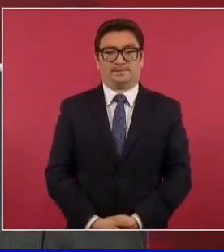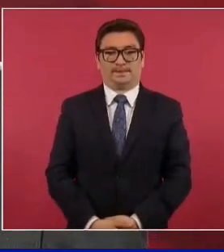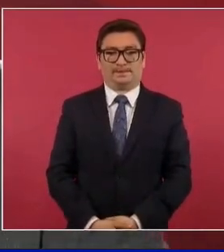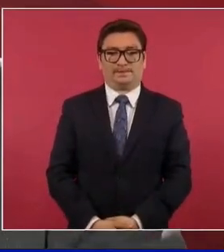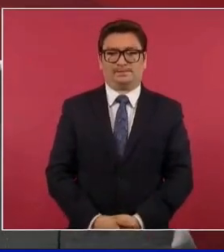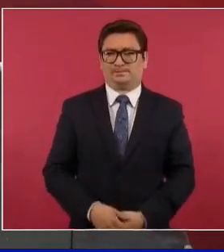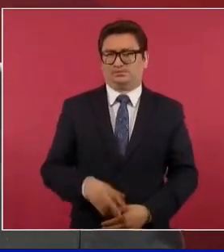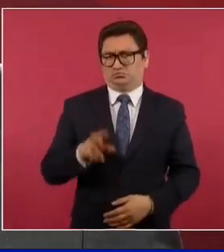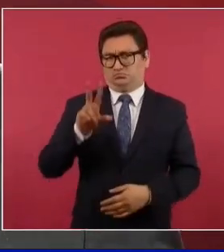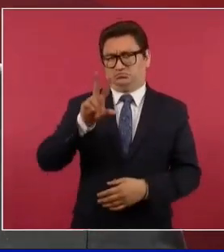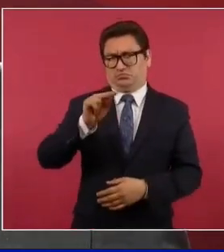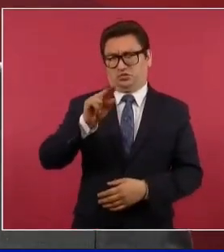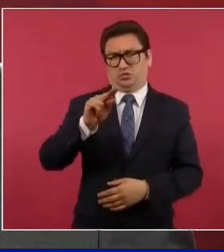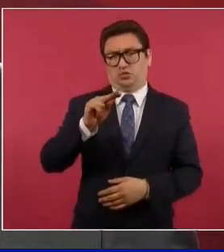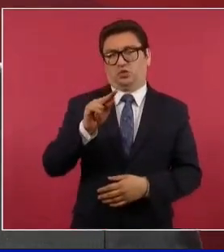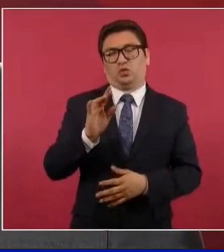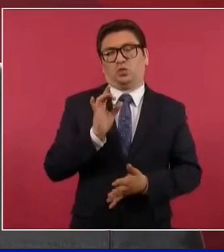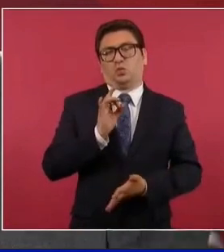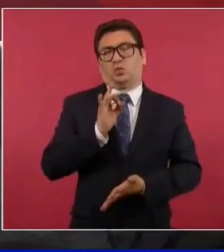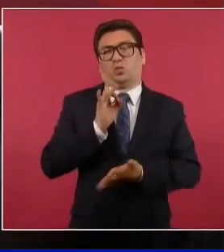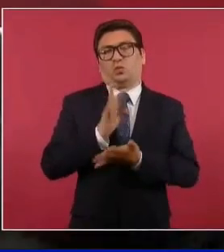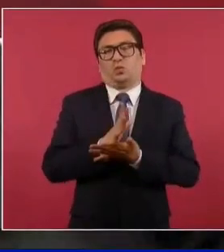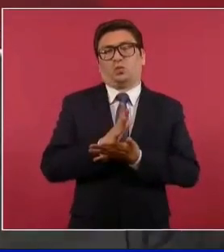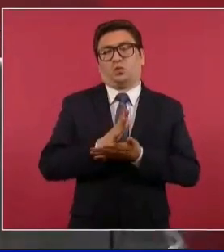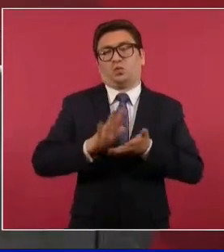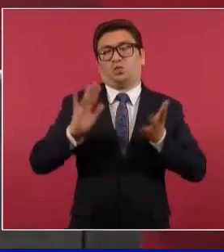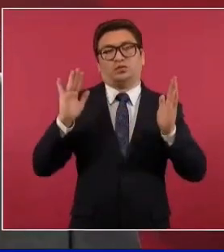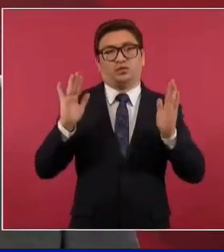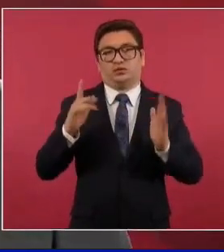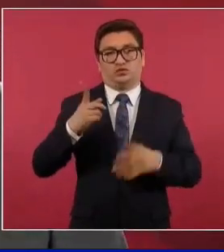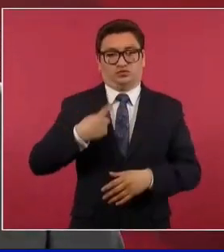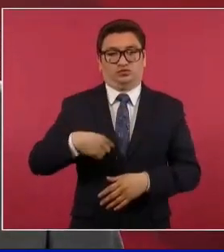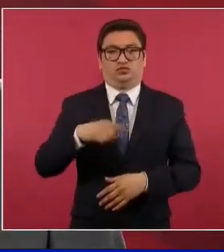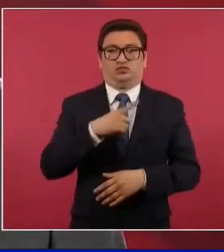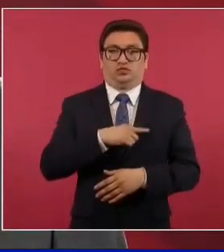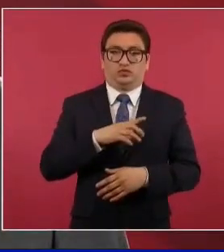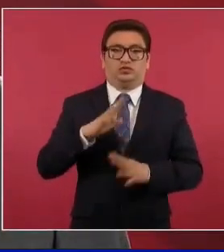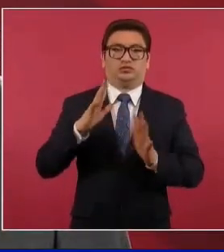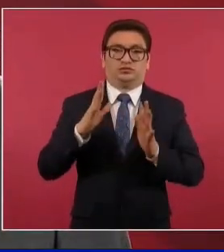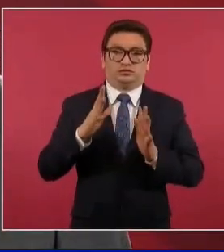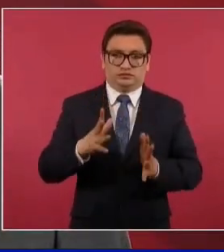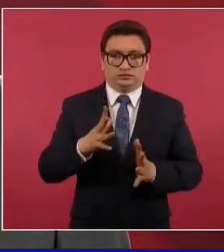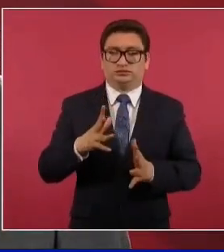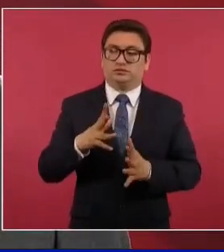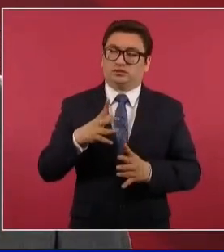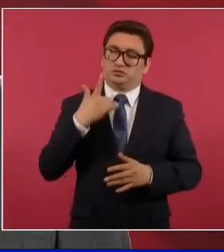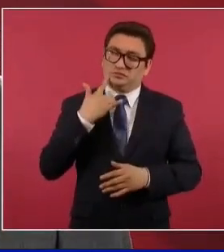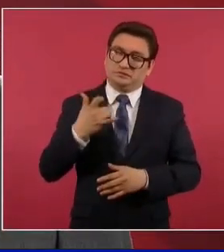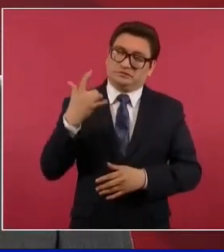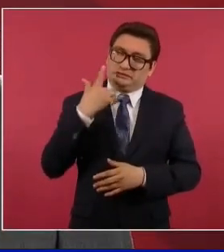No, sencillamente ya nos cuesta mucho trabajo